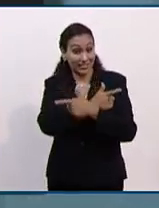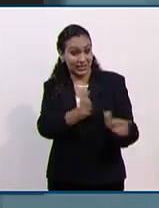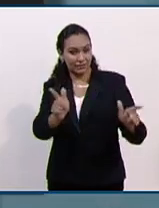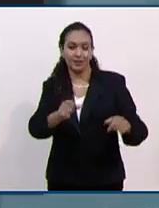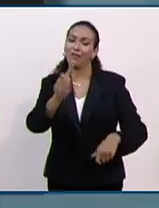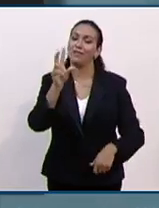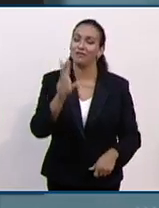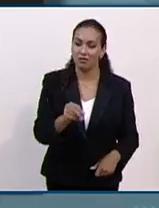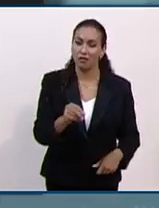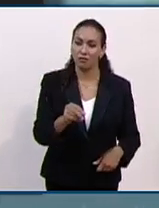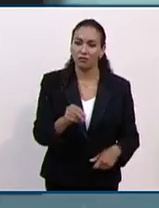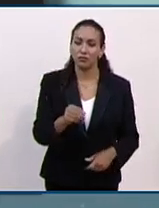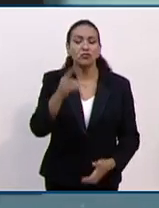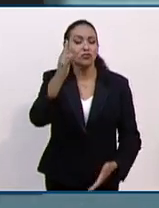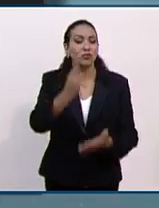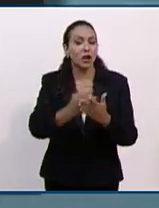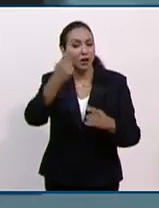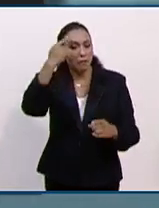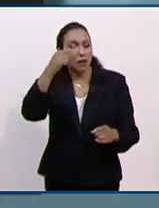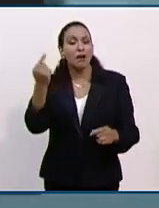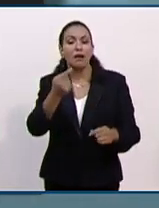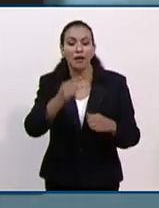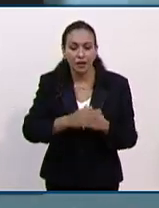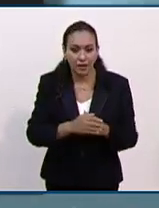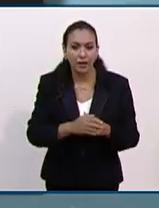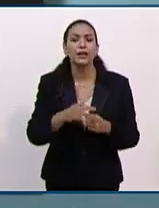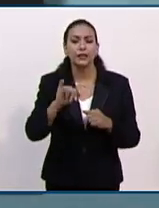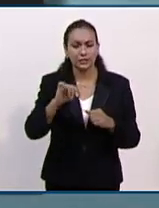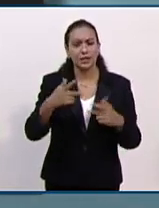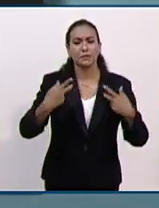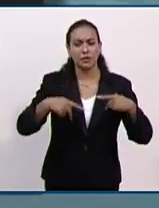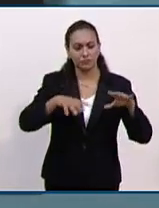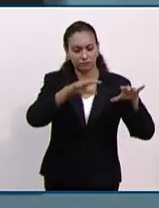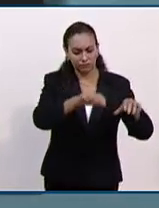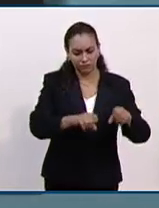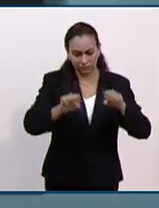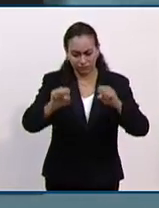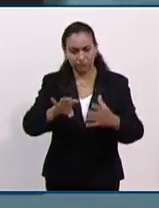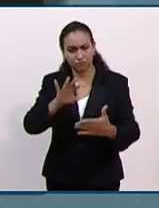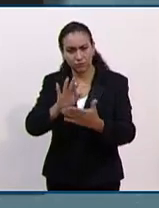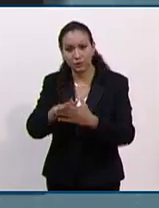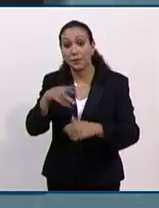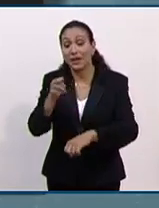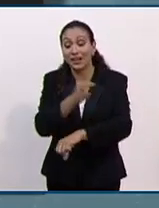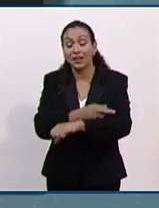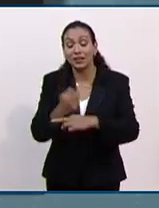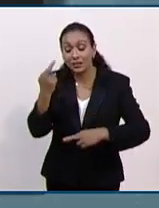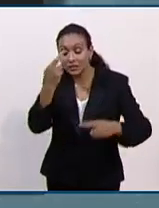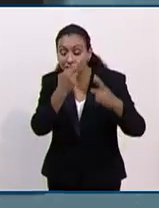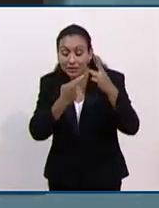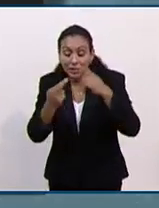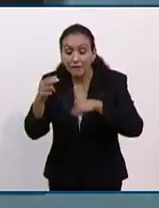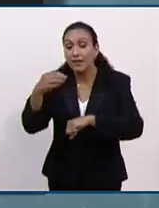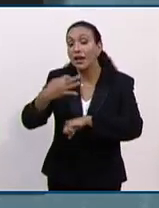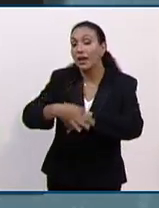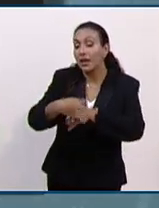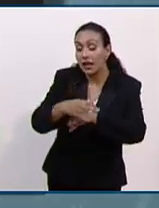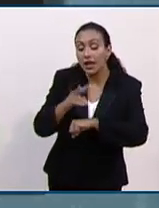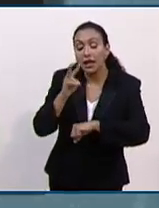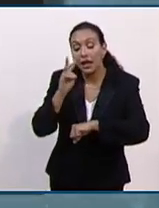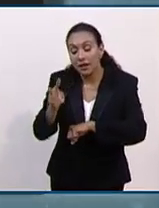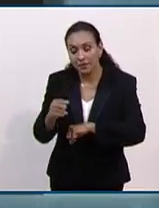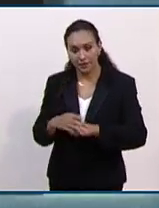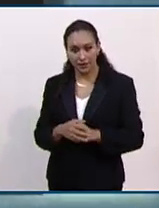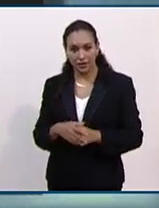Recordemos que el efecto es, somete a debate la medida. y puede ser cualquiera, incluyendo la prisión